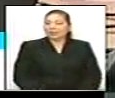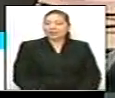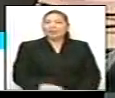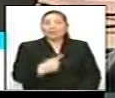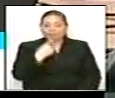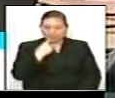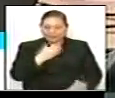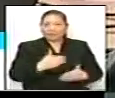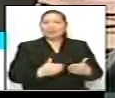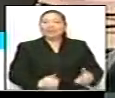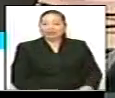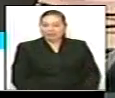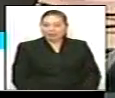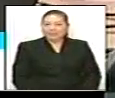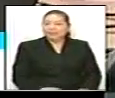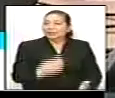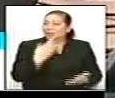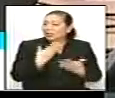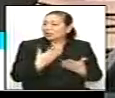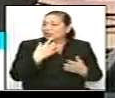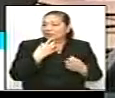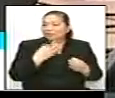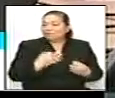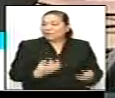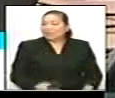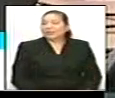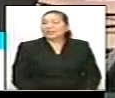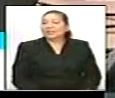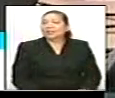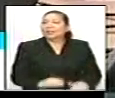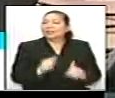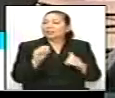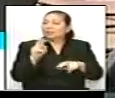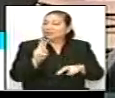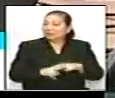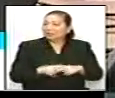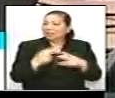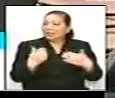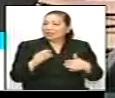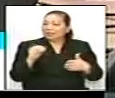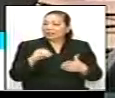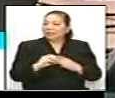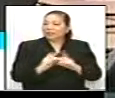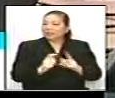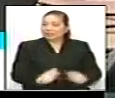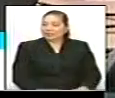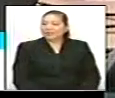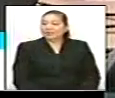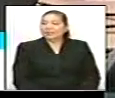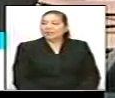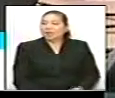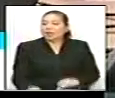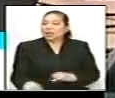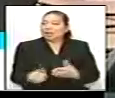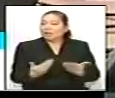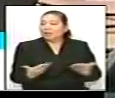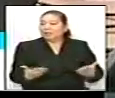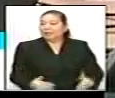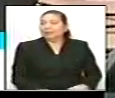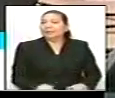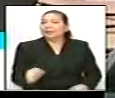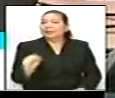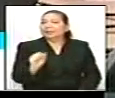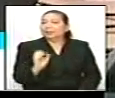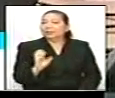tras año y no se hace la realidad. La realidad es sentarnos acá y ya proponer, señor congresista, hacer realidad. Ahí está